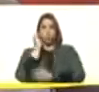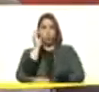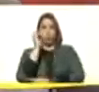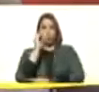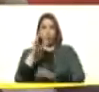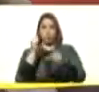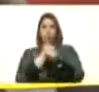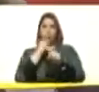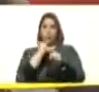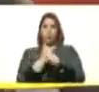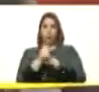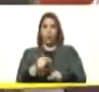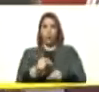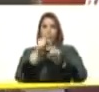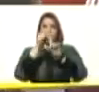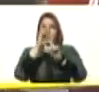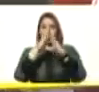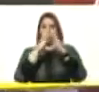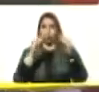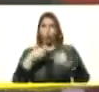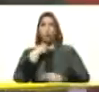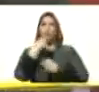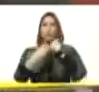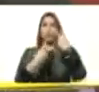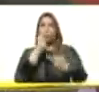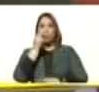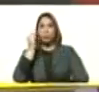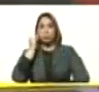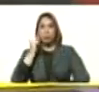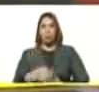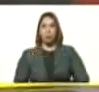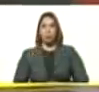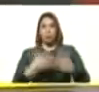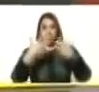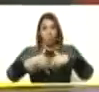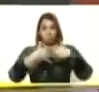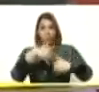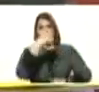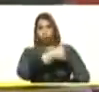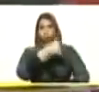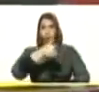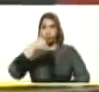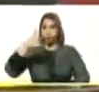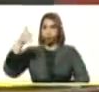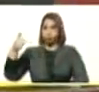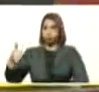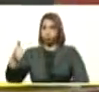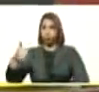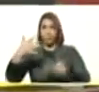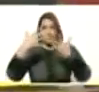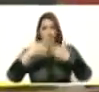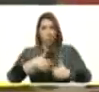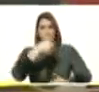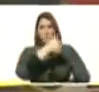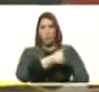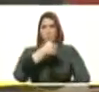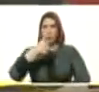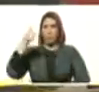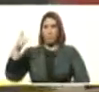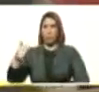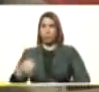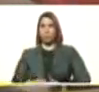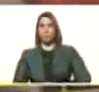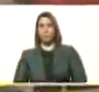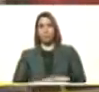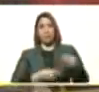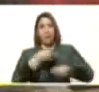que van a elegir sus delegados, fábrica por fábrica, empresa por empresa, que